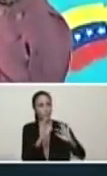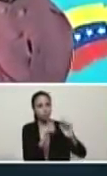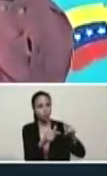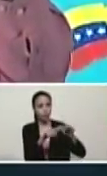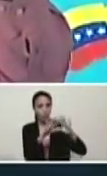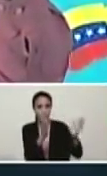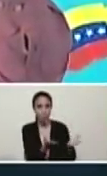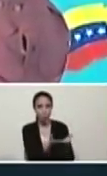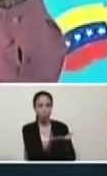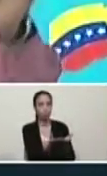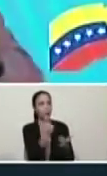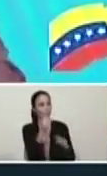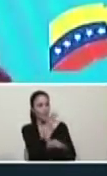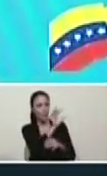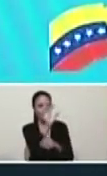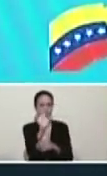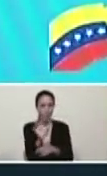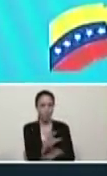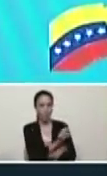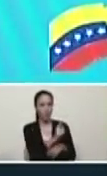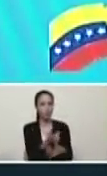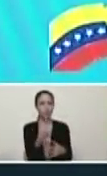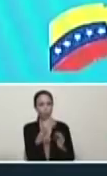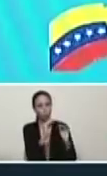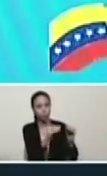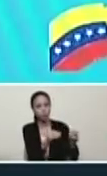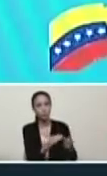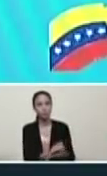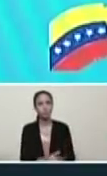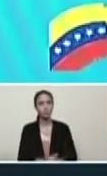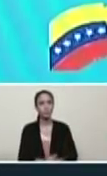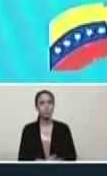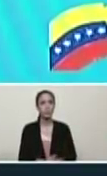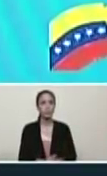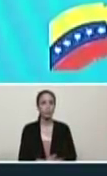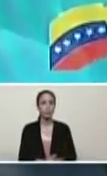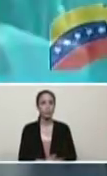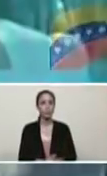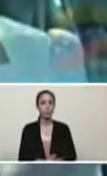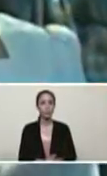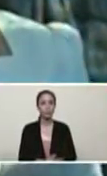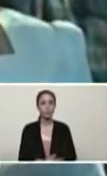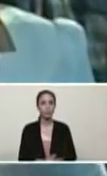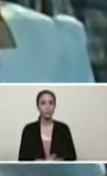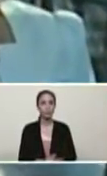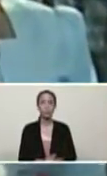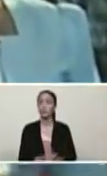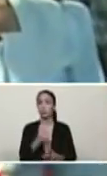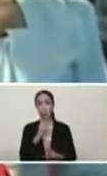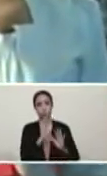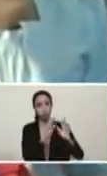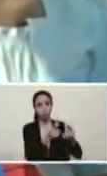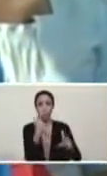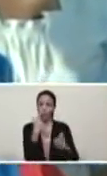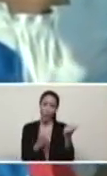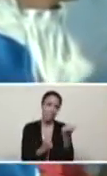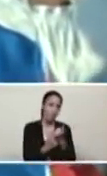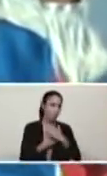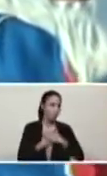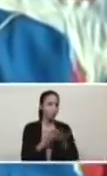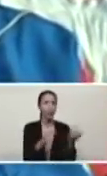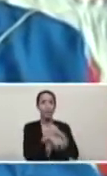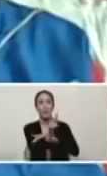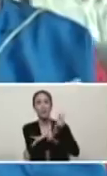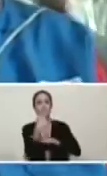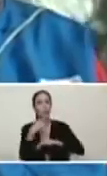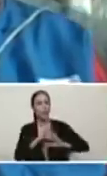Paz, a la Federación Mundial de Jóvenes y Estudiantes y al Congreso Latinoamericano de Estudiantes: cuenten con Venezuela,